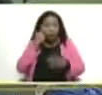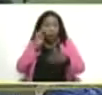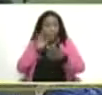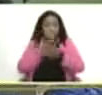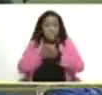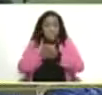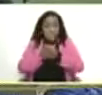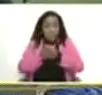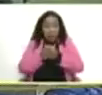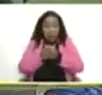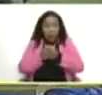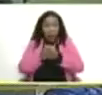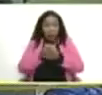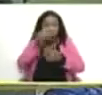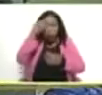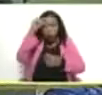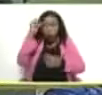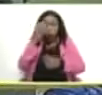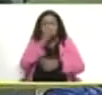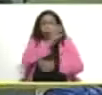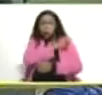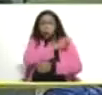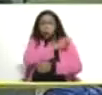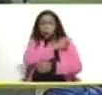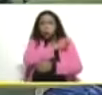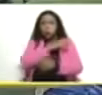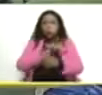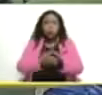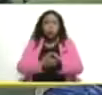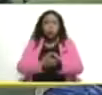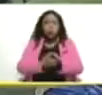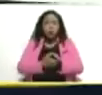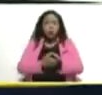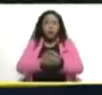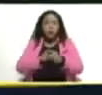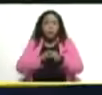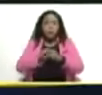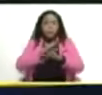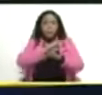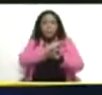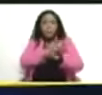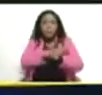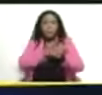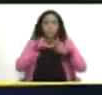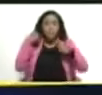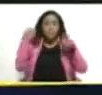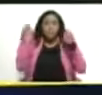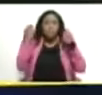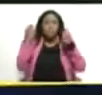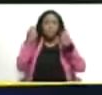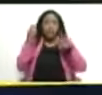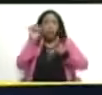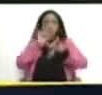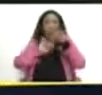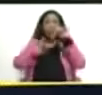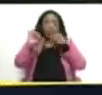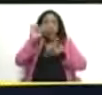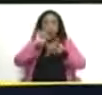Vladimir Padrino López, ministro del Poder Popular, para la defensa,